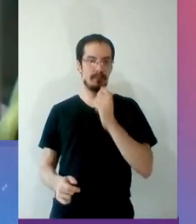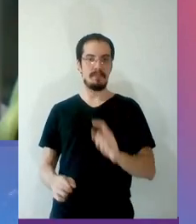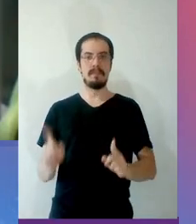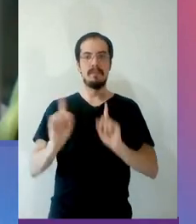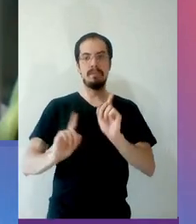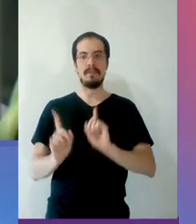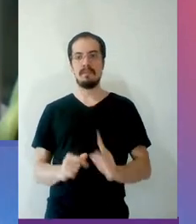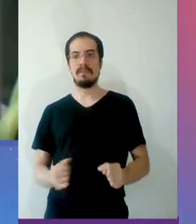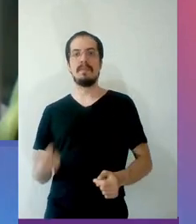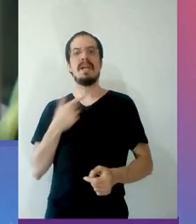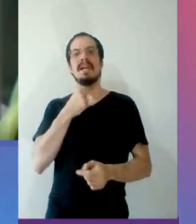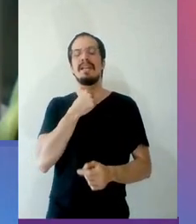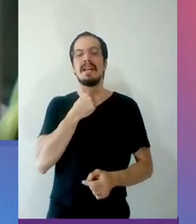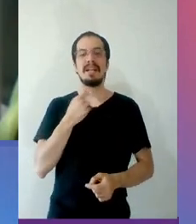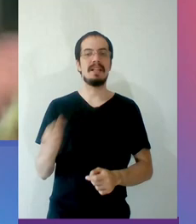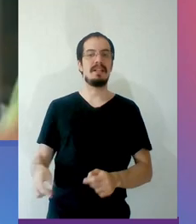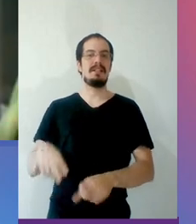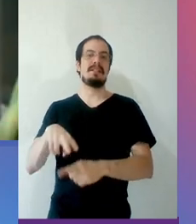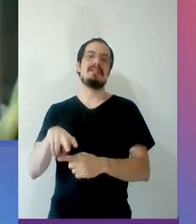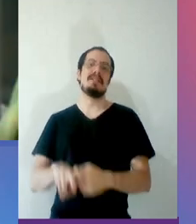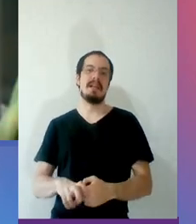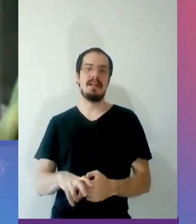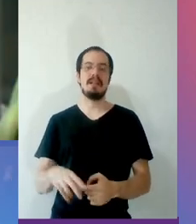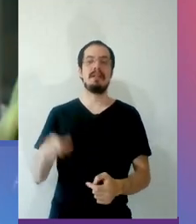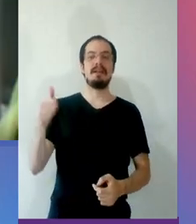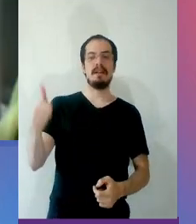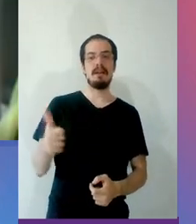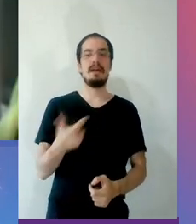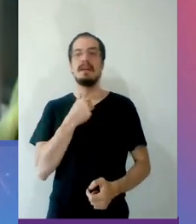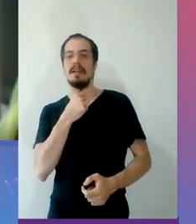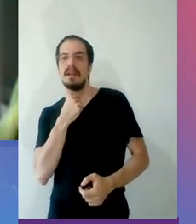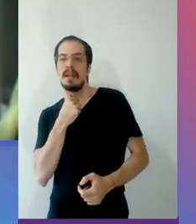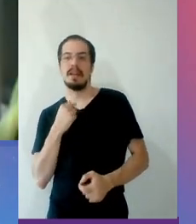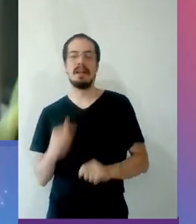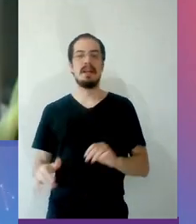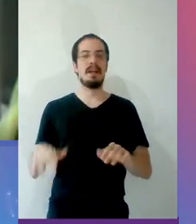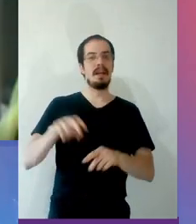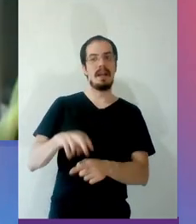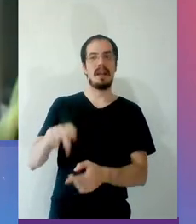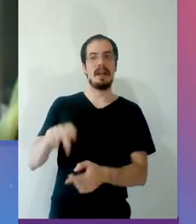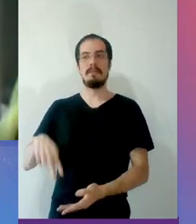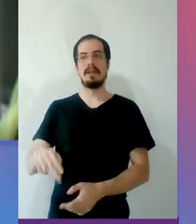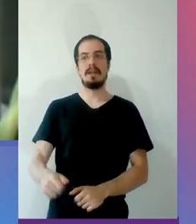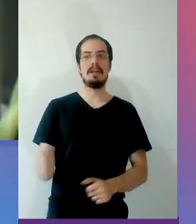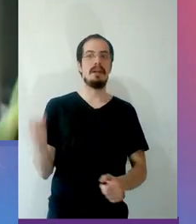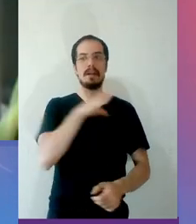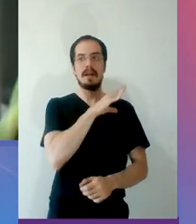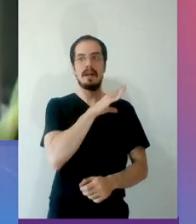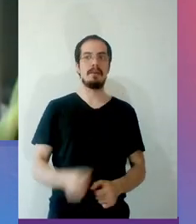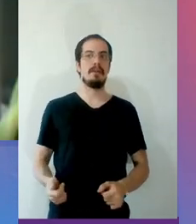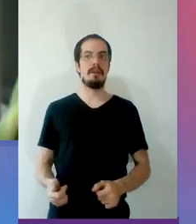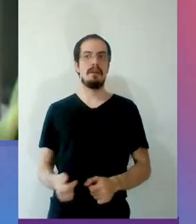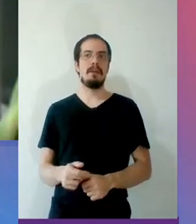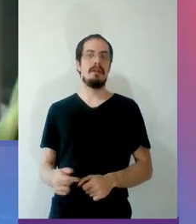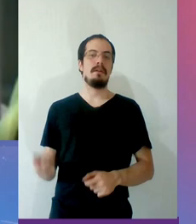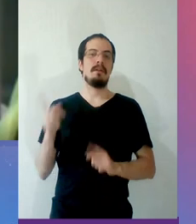siente pronto, que quieren que camine rápido, que quieren que diga la primera palabra, como esa ansiedad,